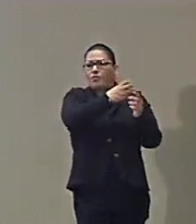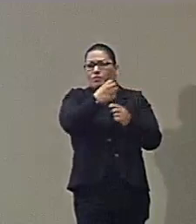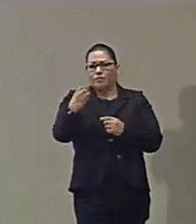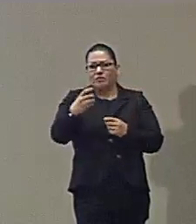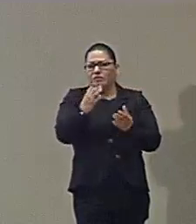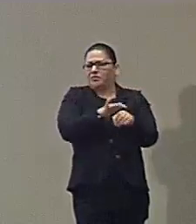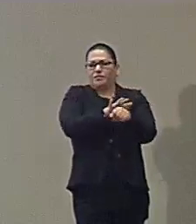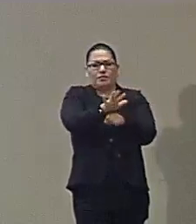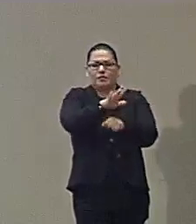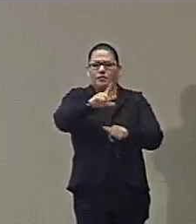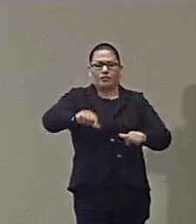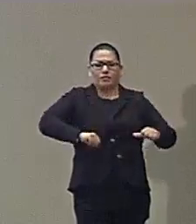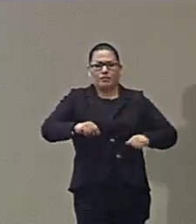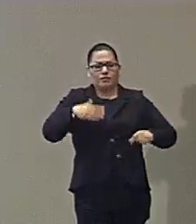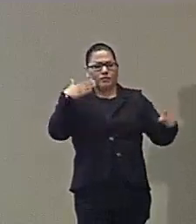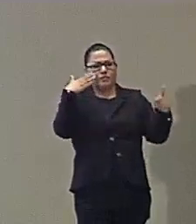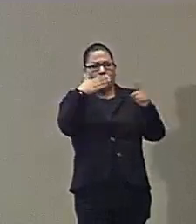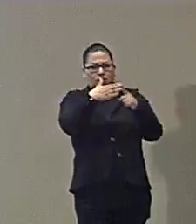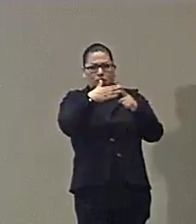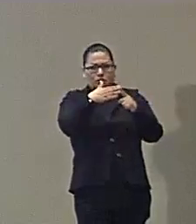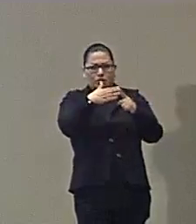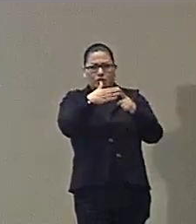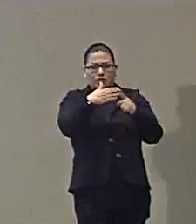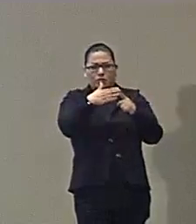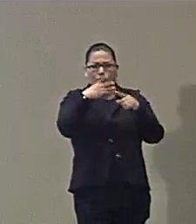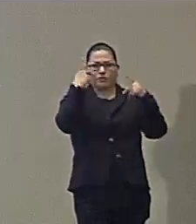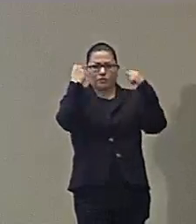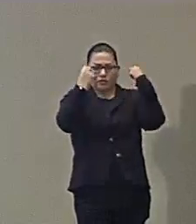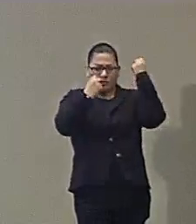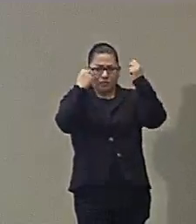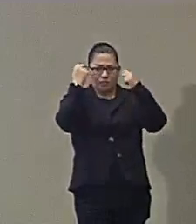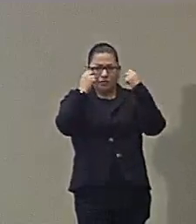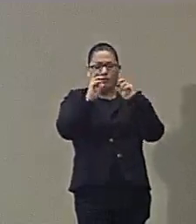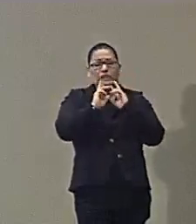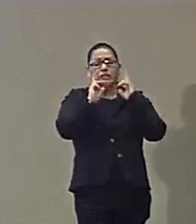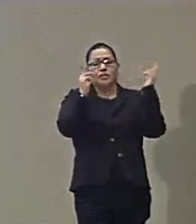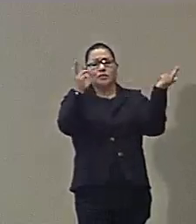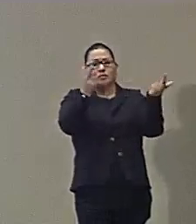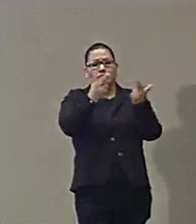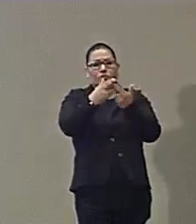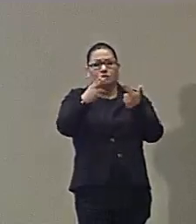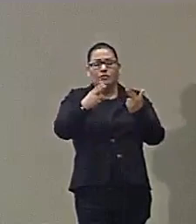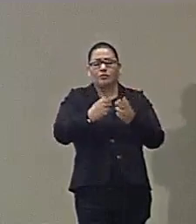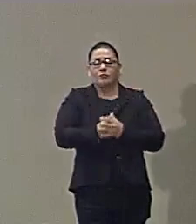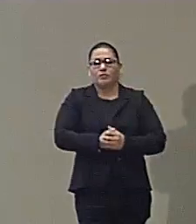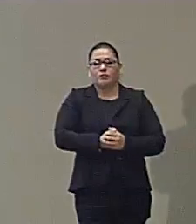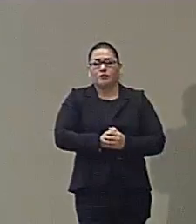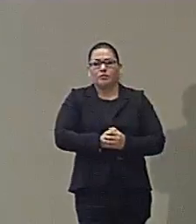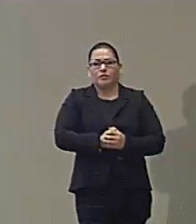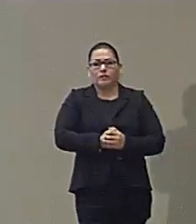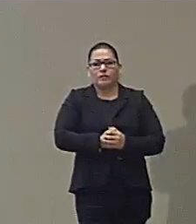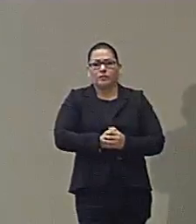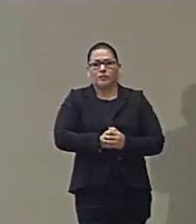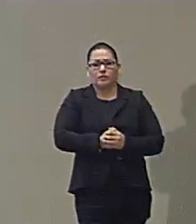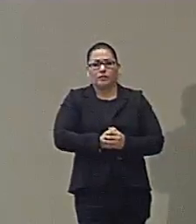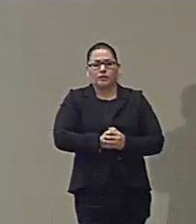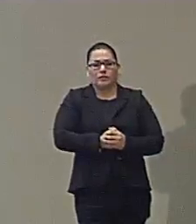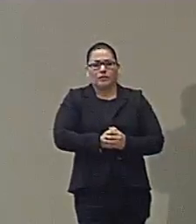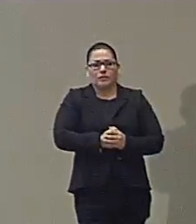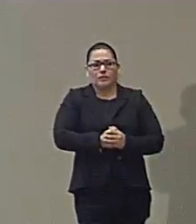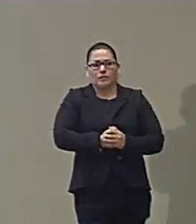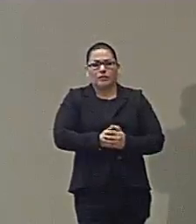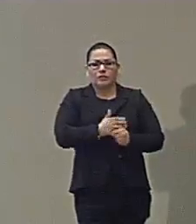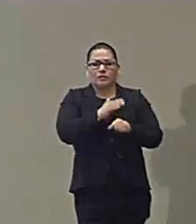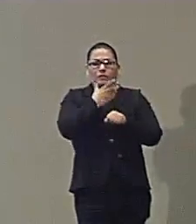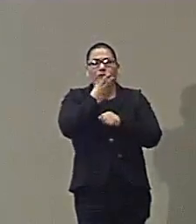actividad encaminada a fortalecer la unidad y la actividad turística nacional amigas